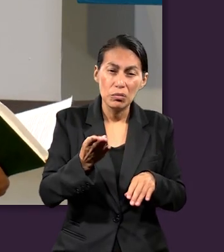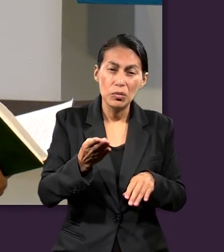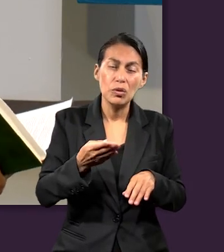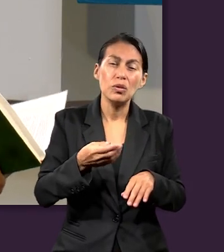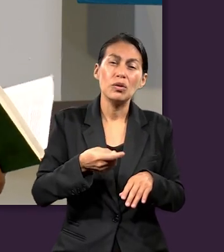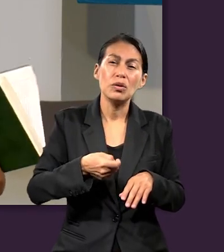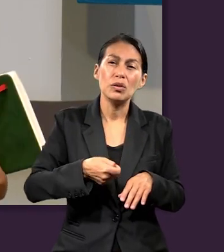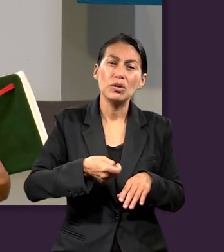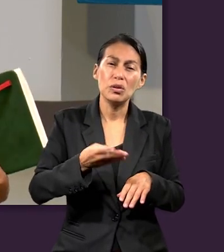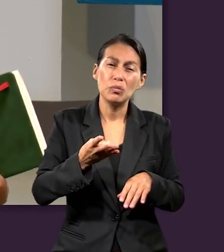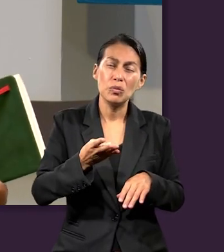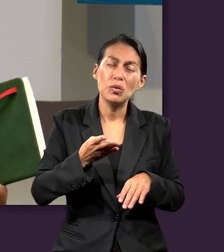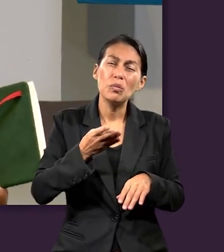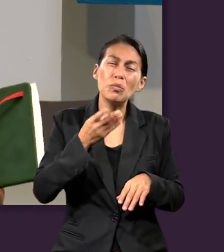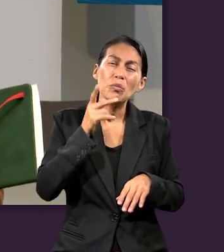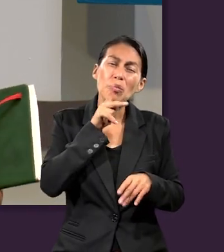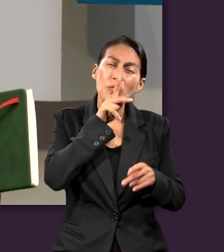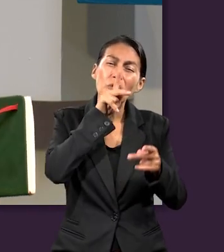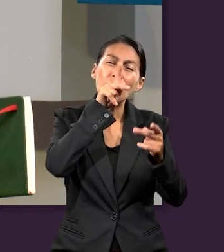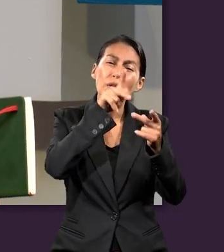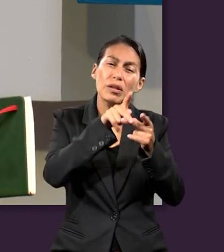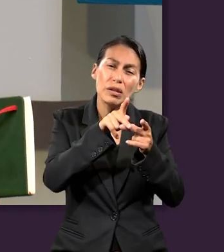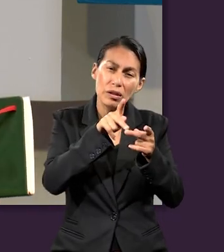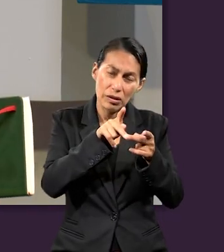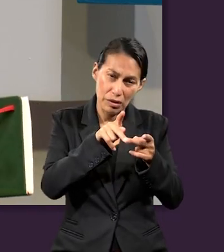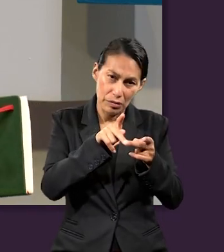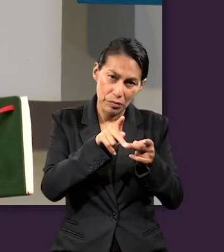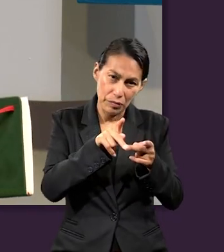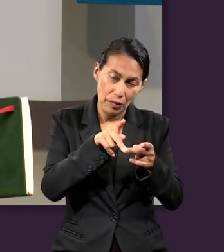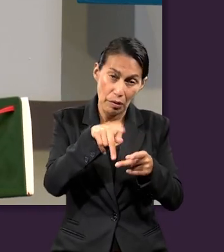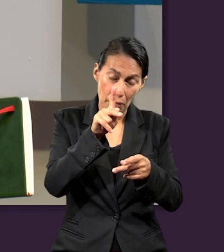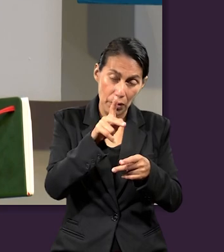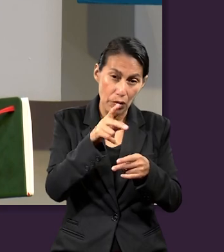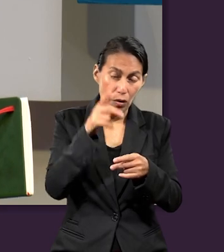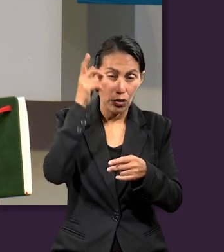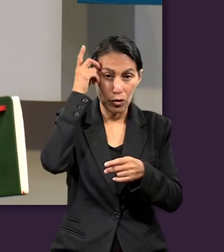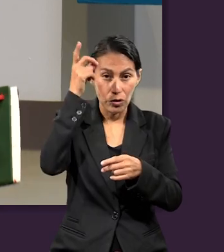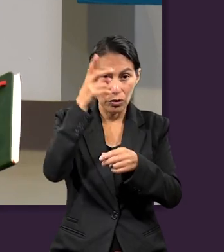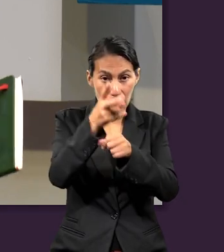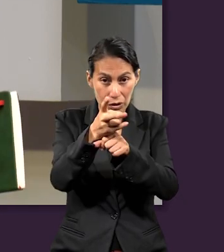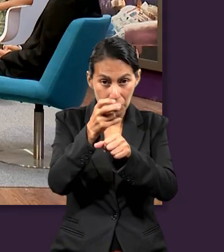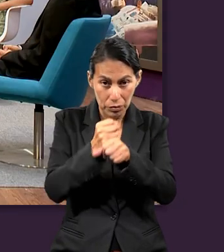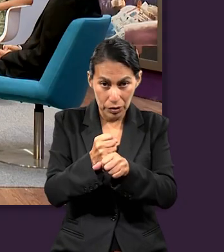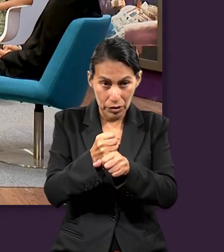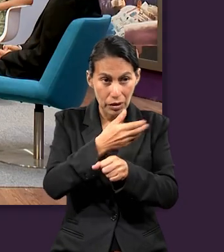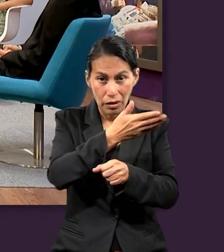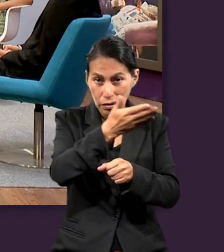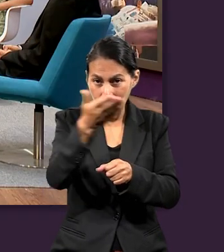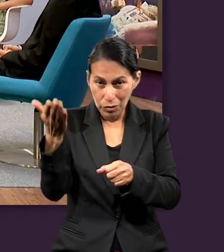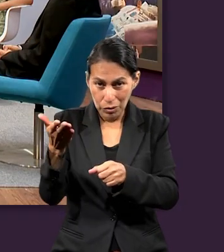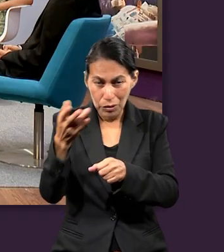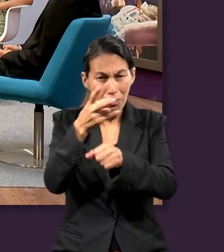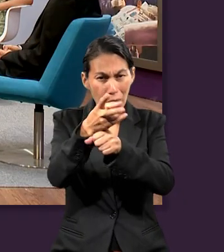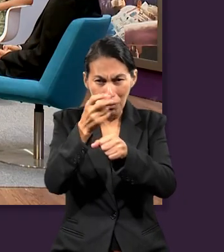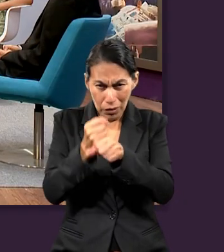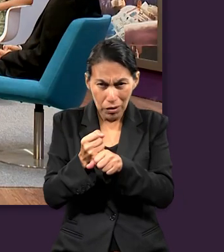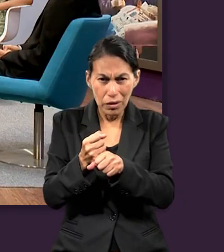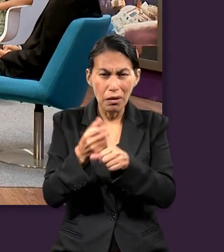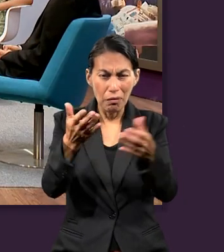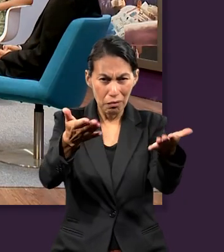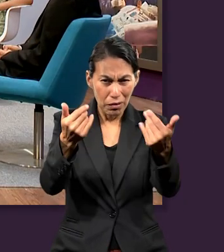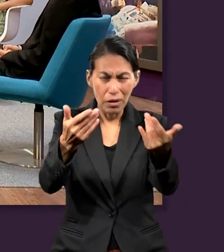pero la invitación para hacer un seguidor de Dios la invitación para amar a Dios es para todos los